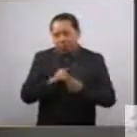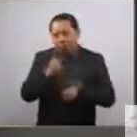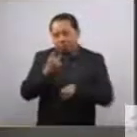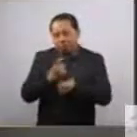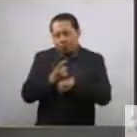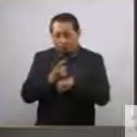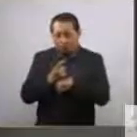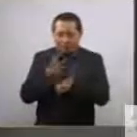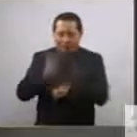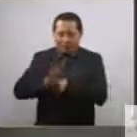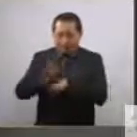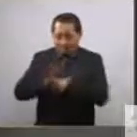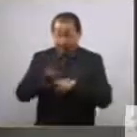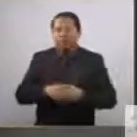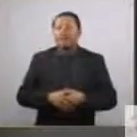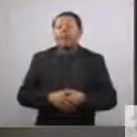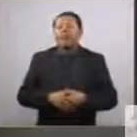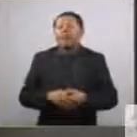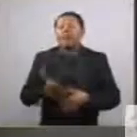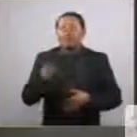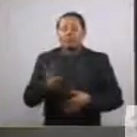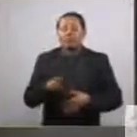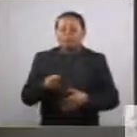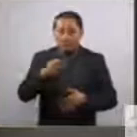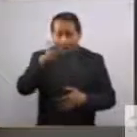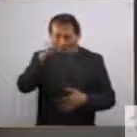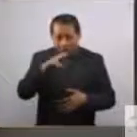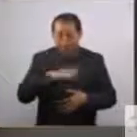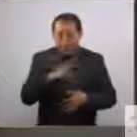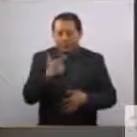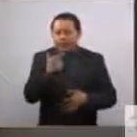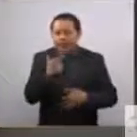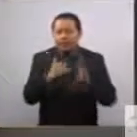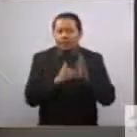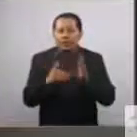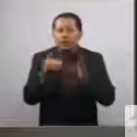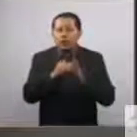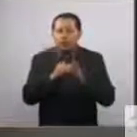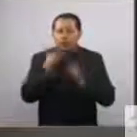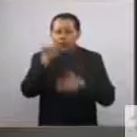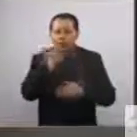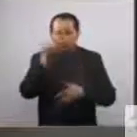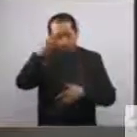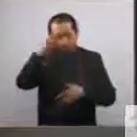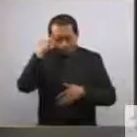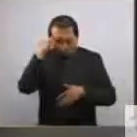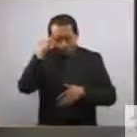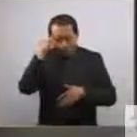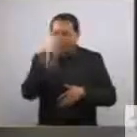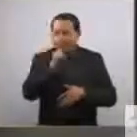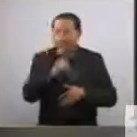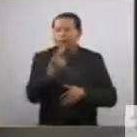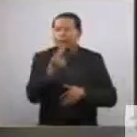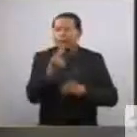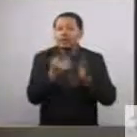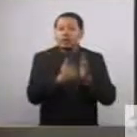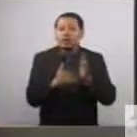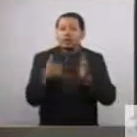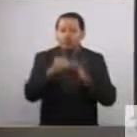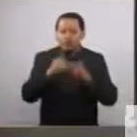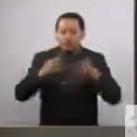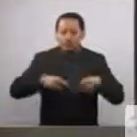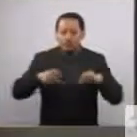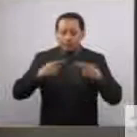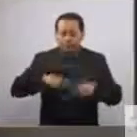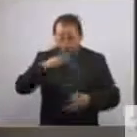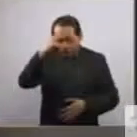Brasil. En nuestro país existen casi 7 millones de hablantes de alguna lengua indígena y más de 25 millones de